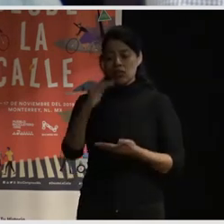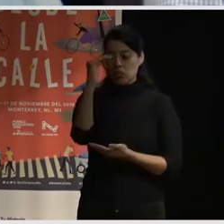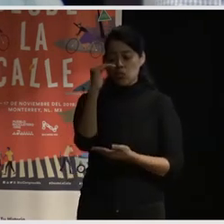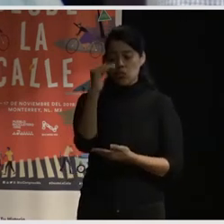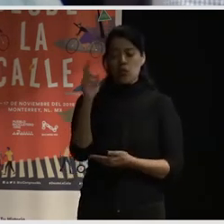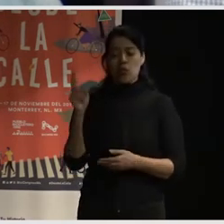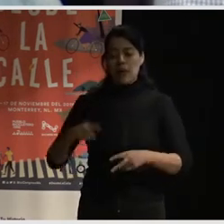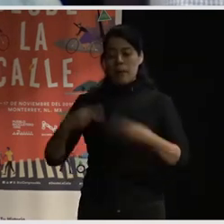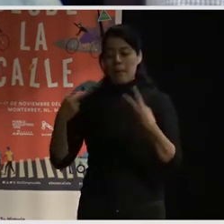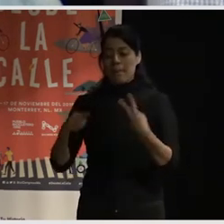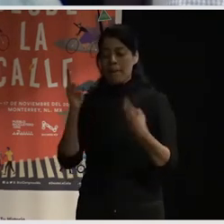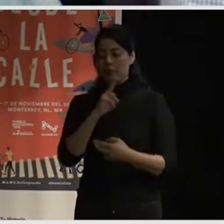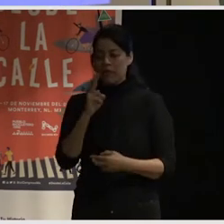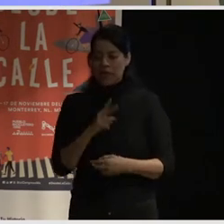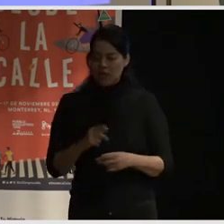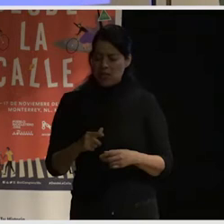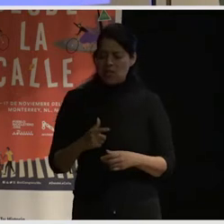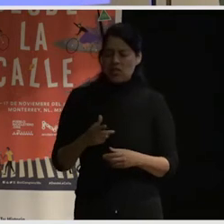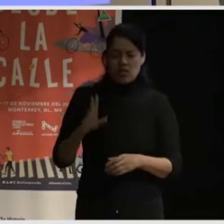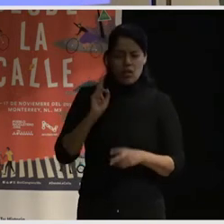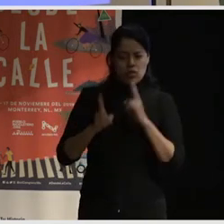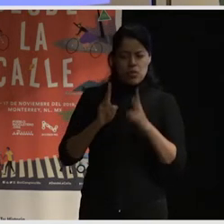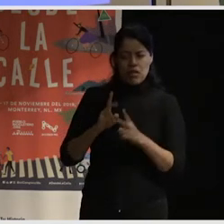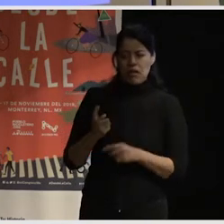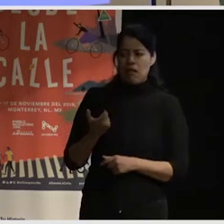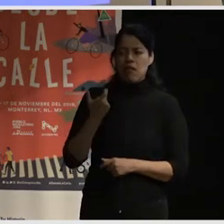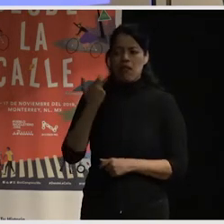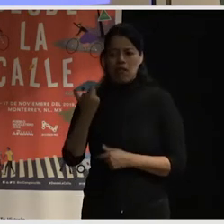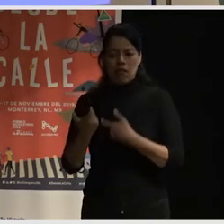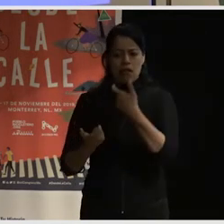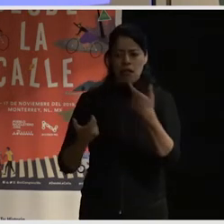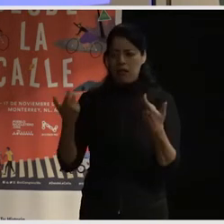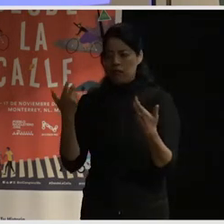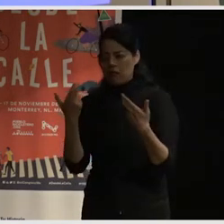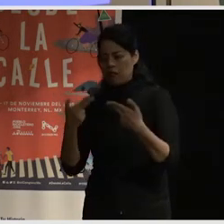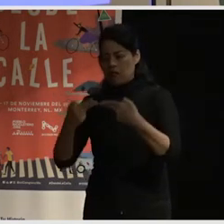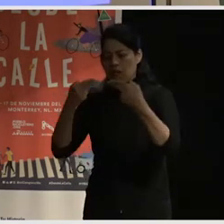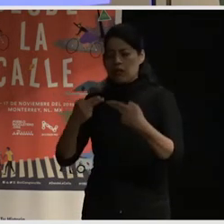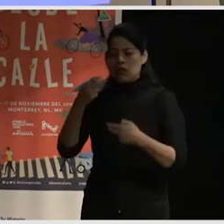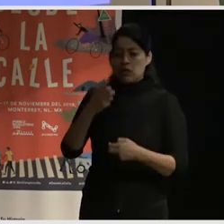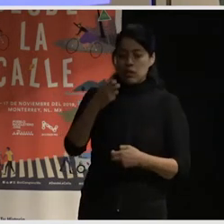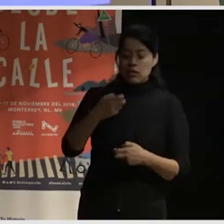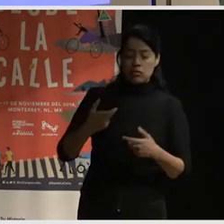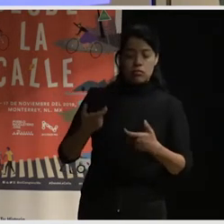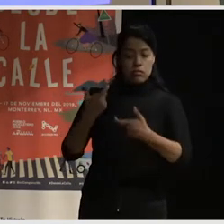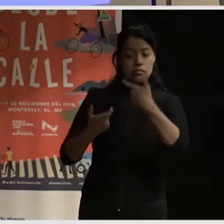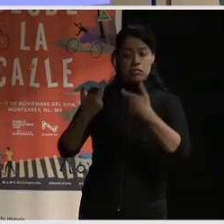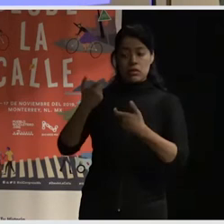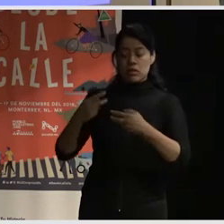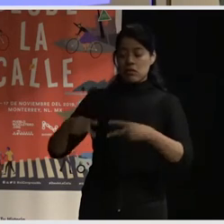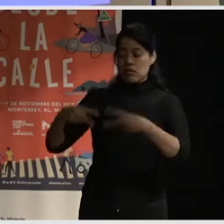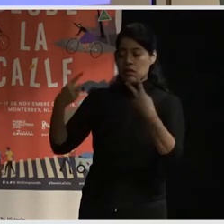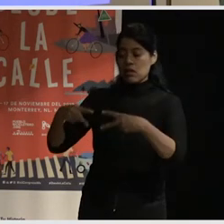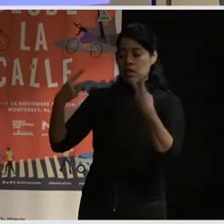sí de neoliberalismo de capital etcétera pues todos sabemos perfectamente que la tendencia de capital es la mercantilización